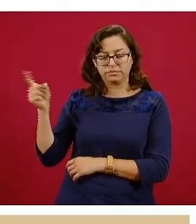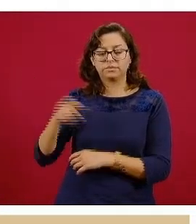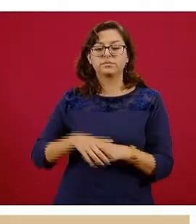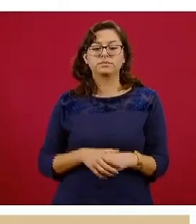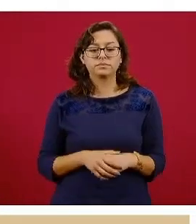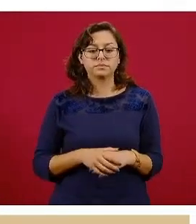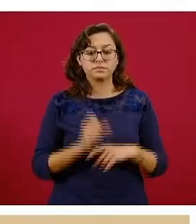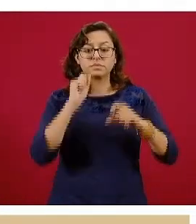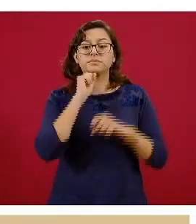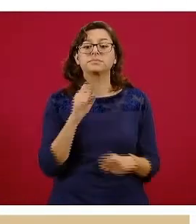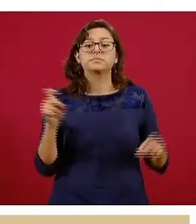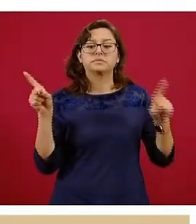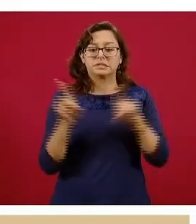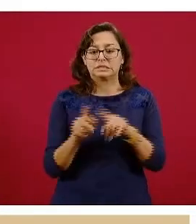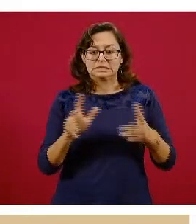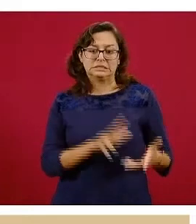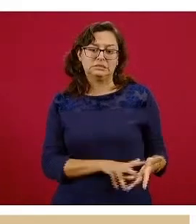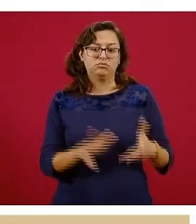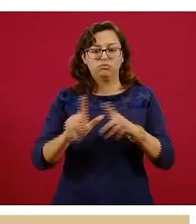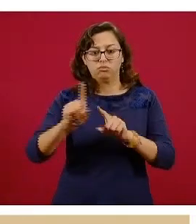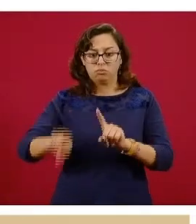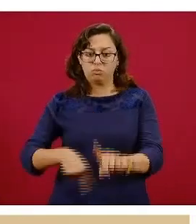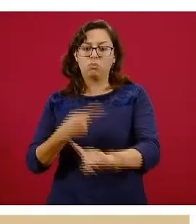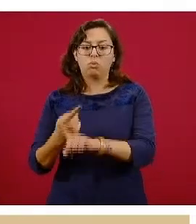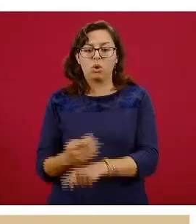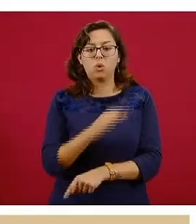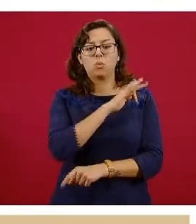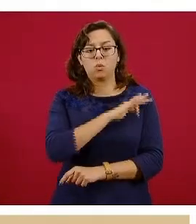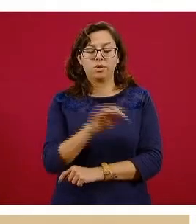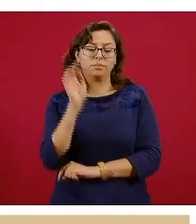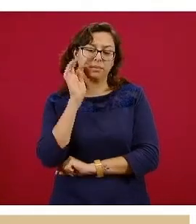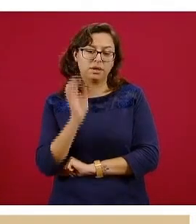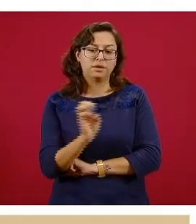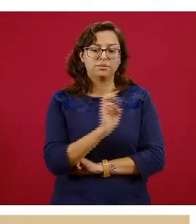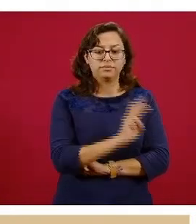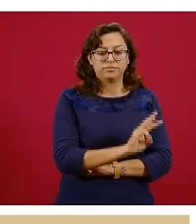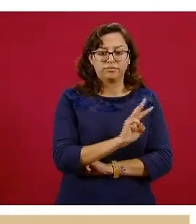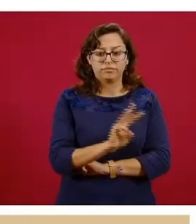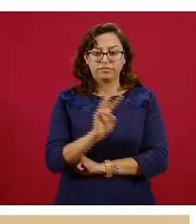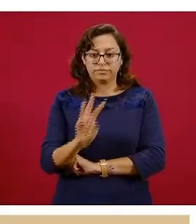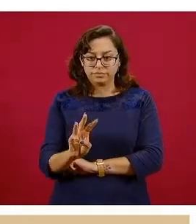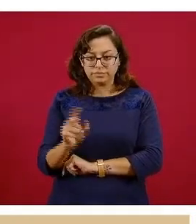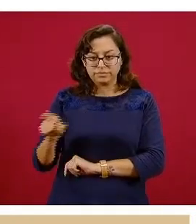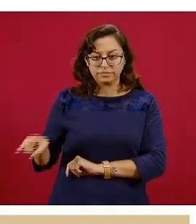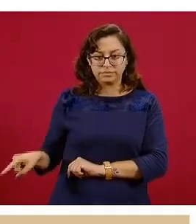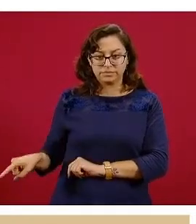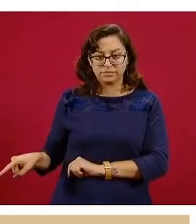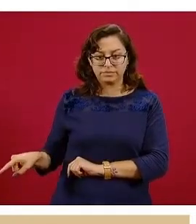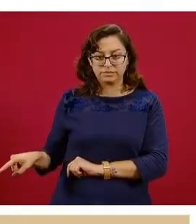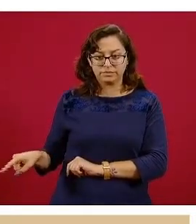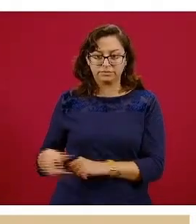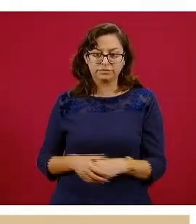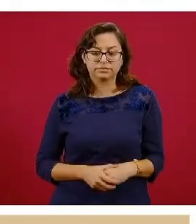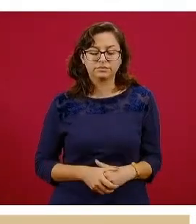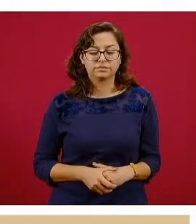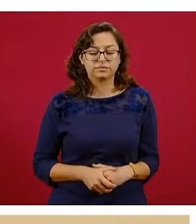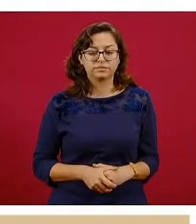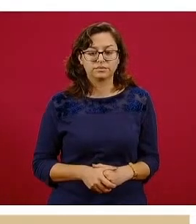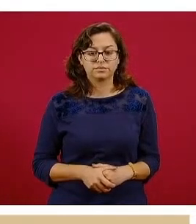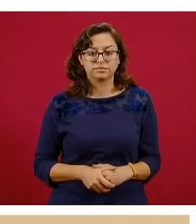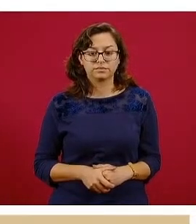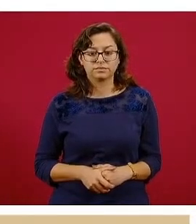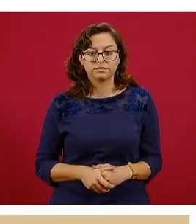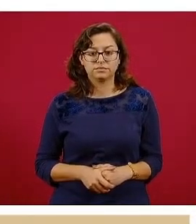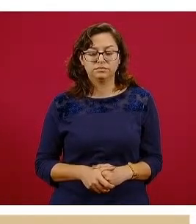Están también ubicados en la página de coronavirus bajo la pestaña de violencia de género, o en la página de